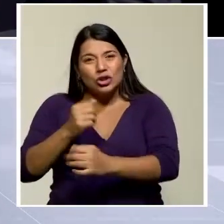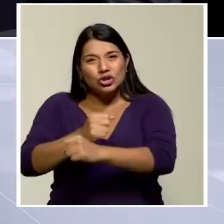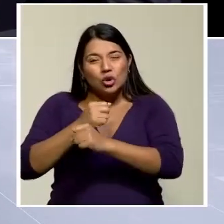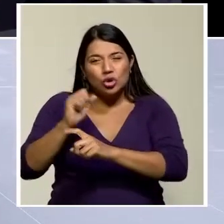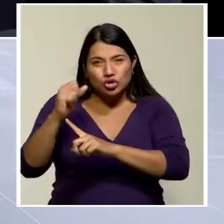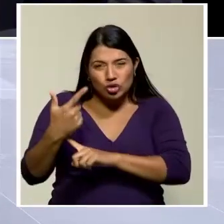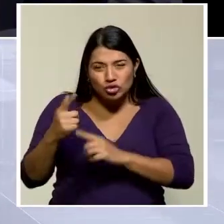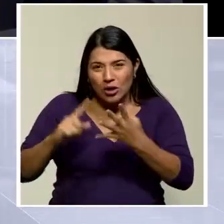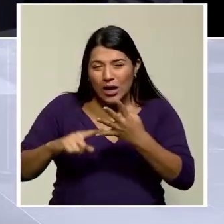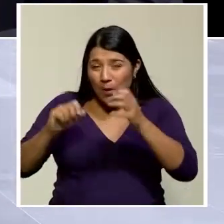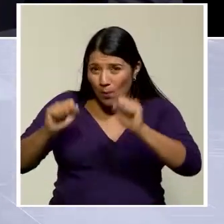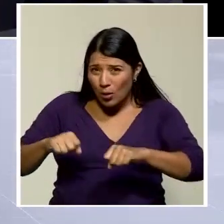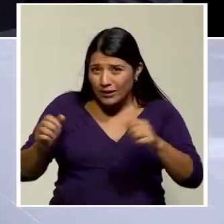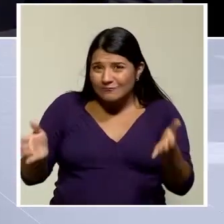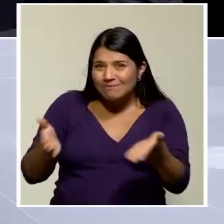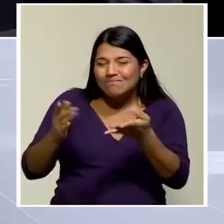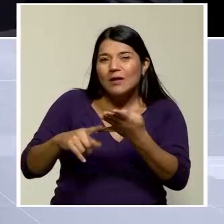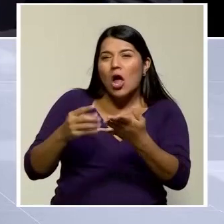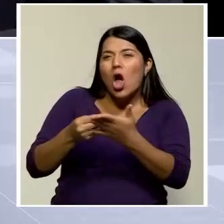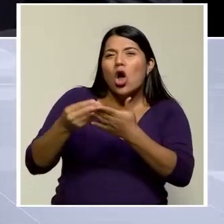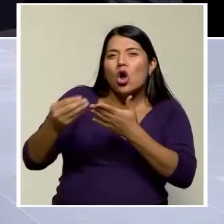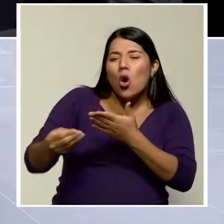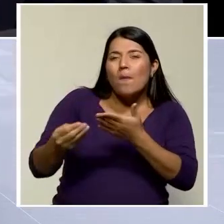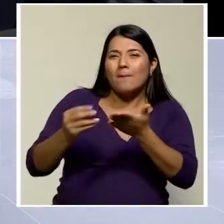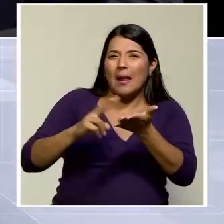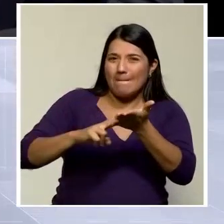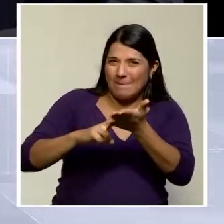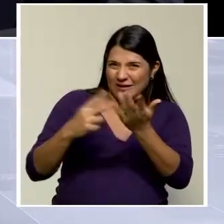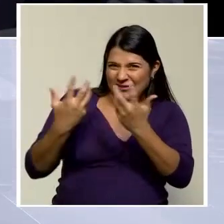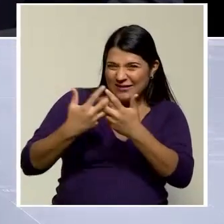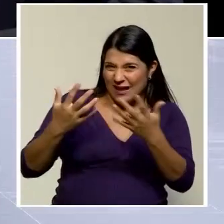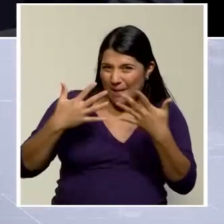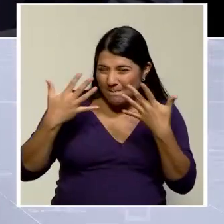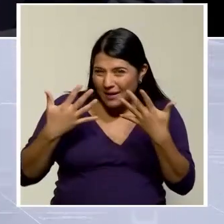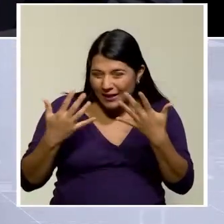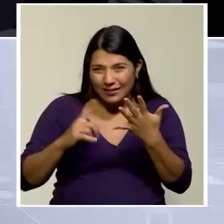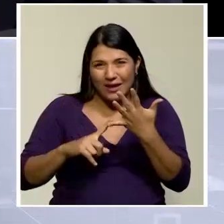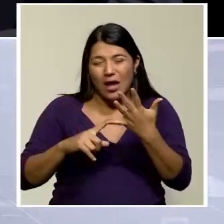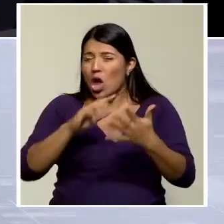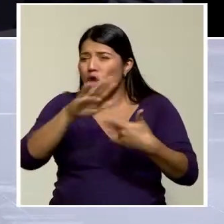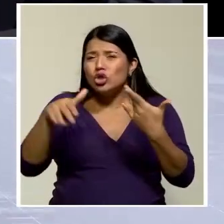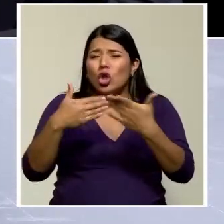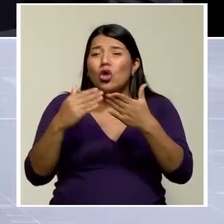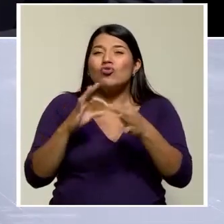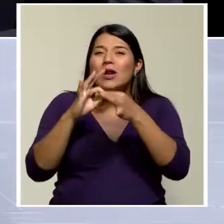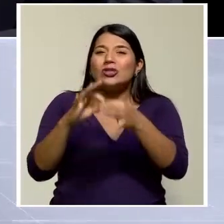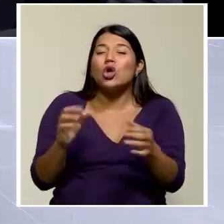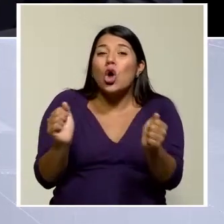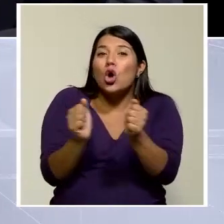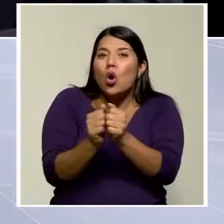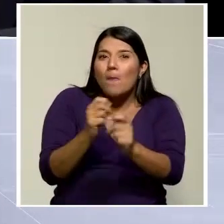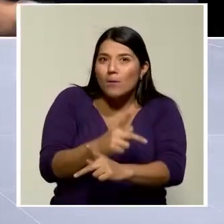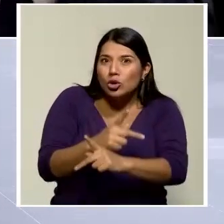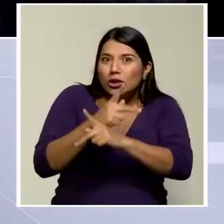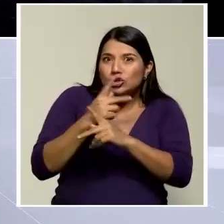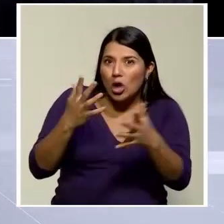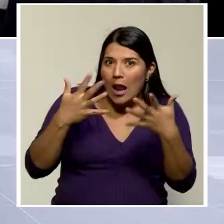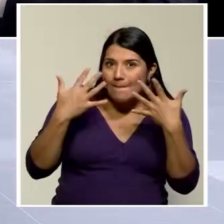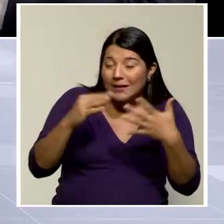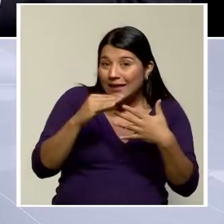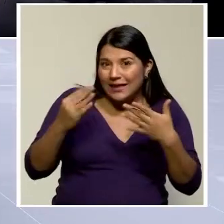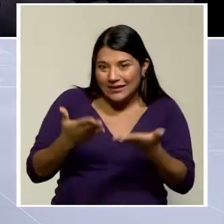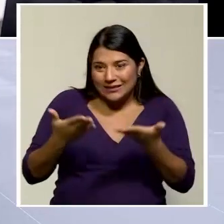social, incentivando las compras verdes, de los bonos verdes, incentivando todo lo que tenga que ver con la protección del medio ambiente y los